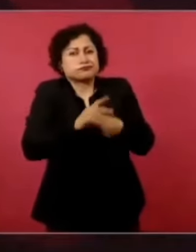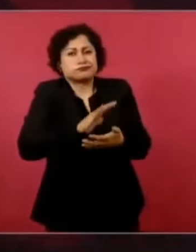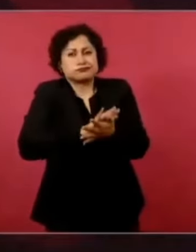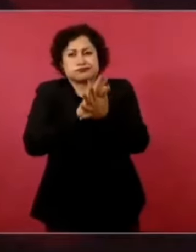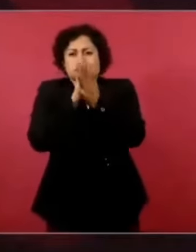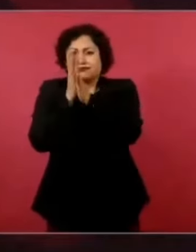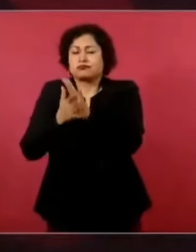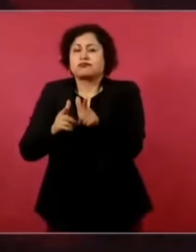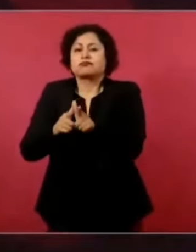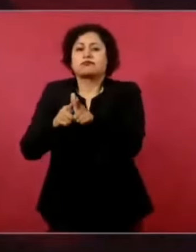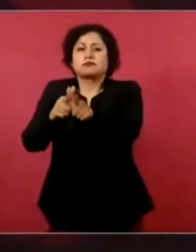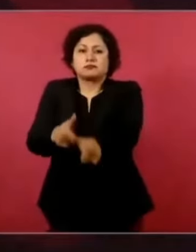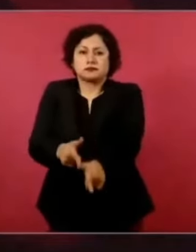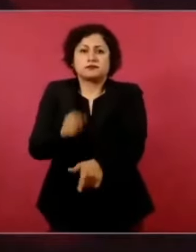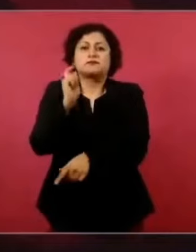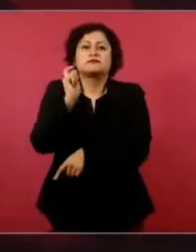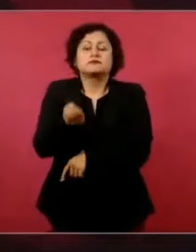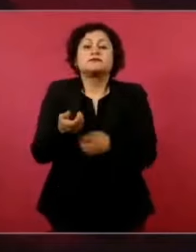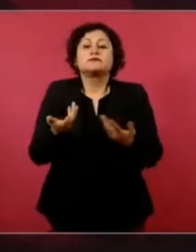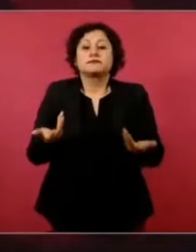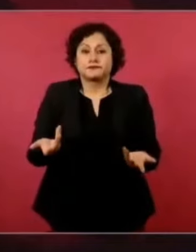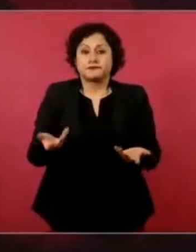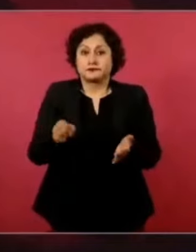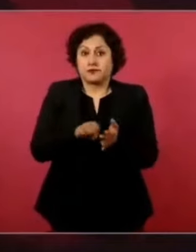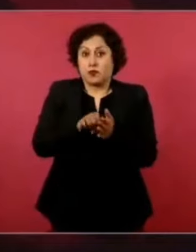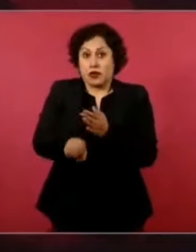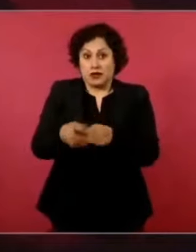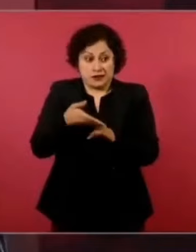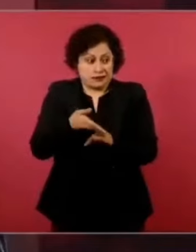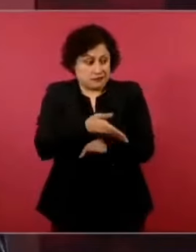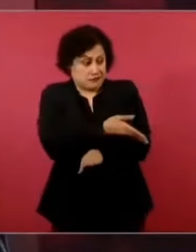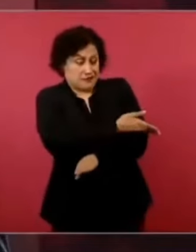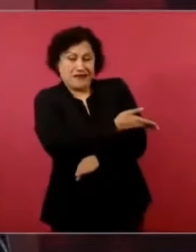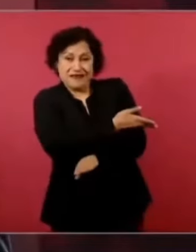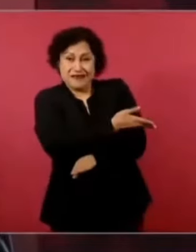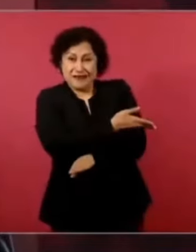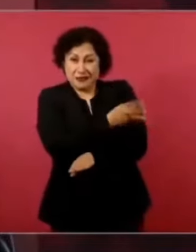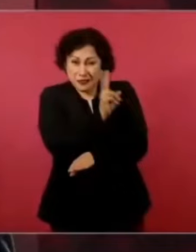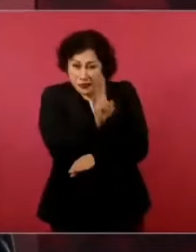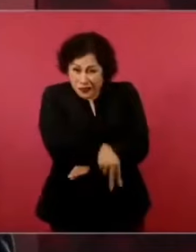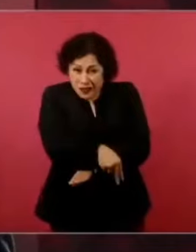no una crisis, sino una decadencia,